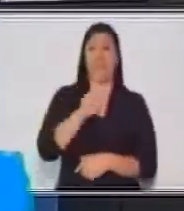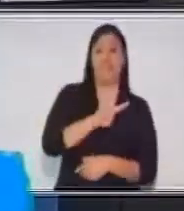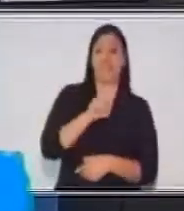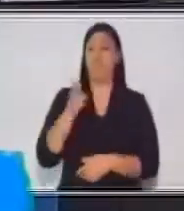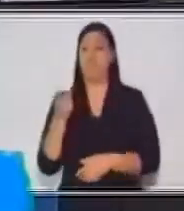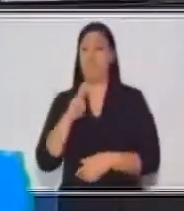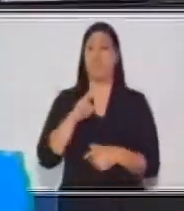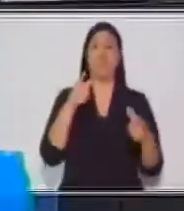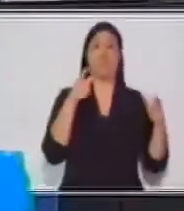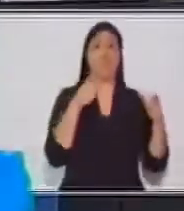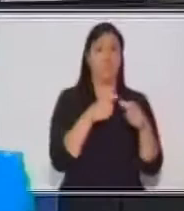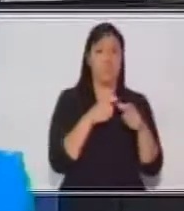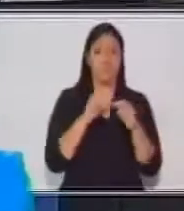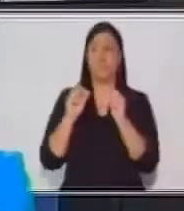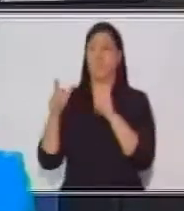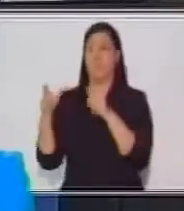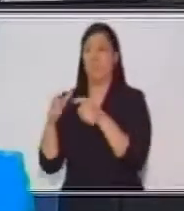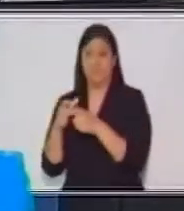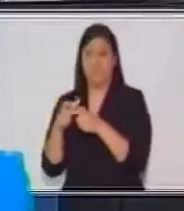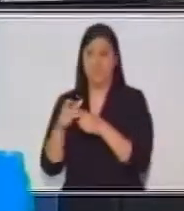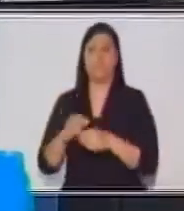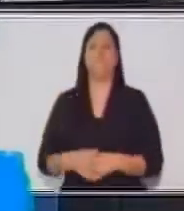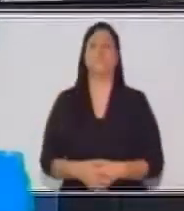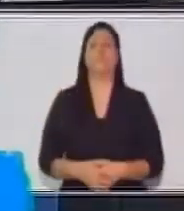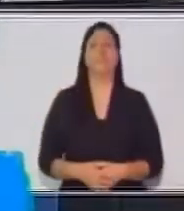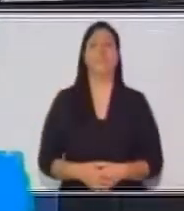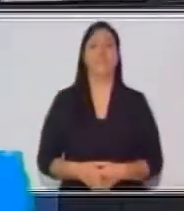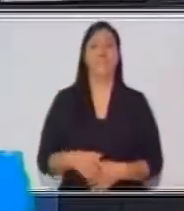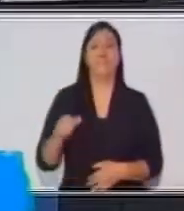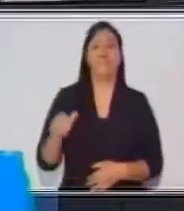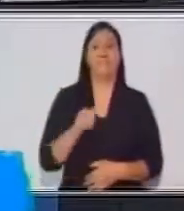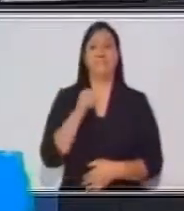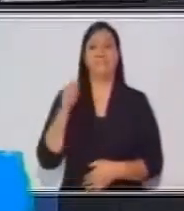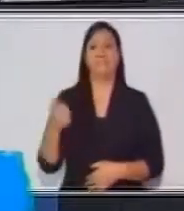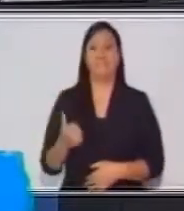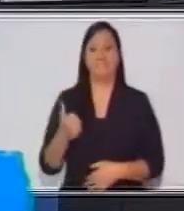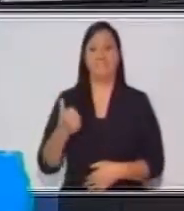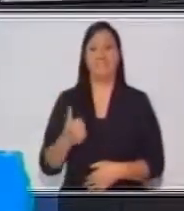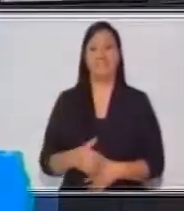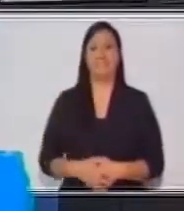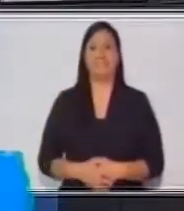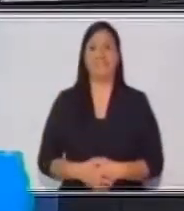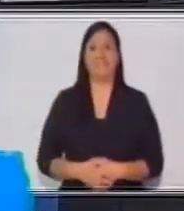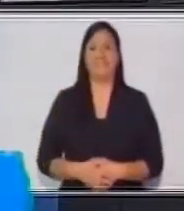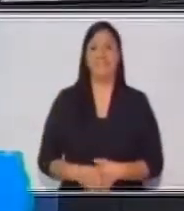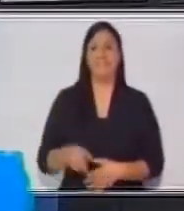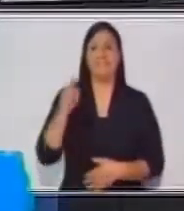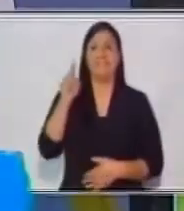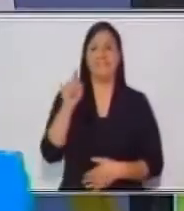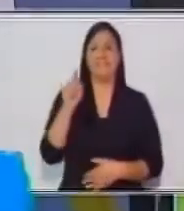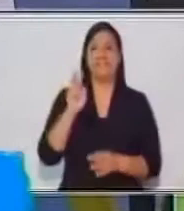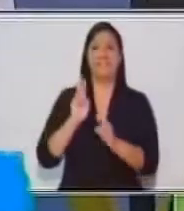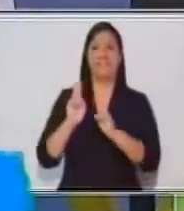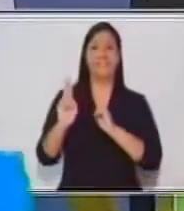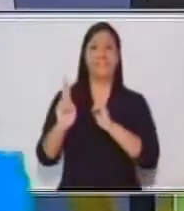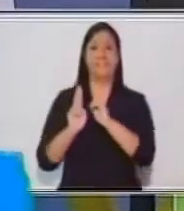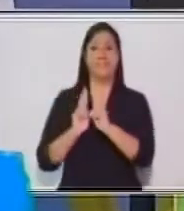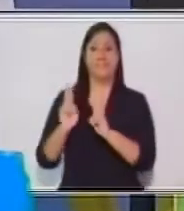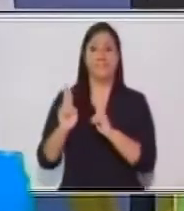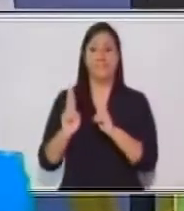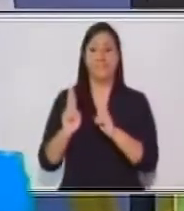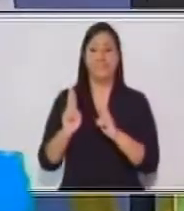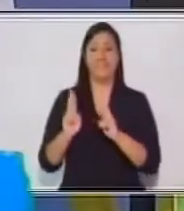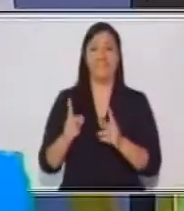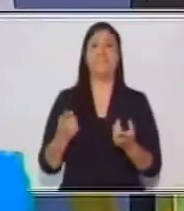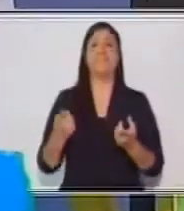disminuir. Y la otra es que su relación está determinada por